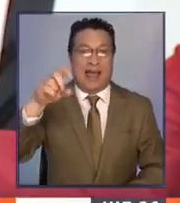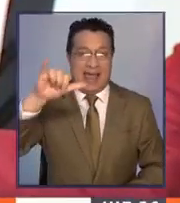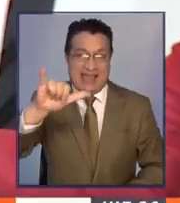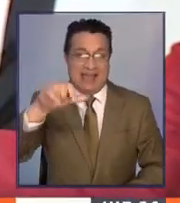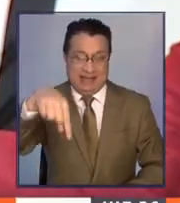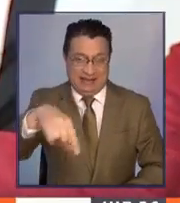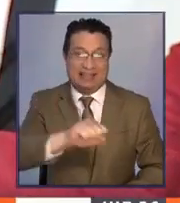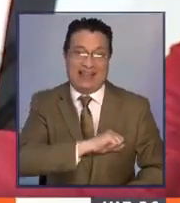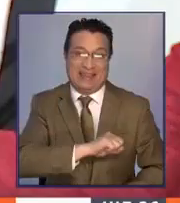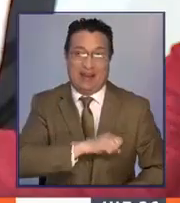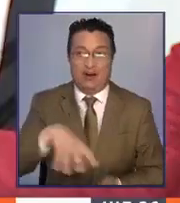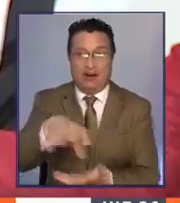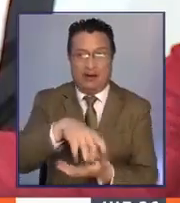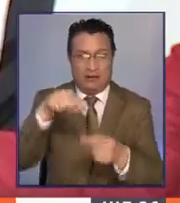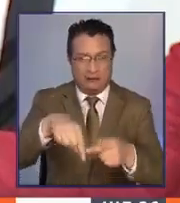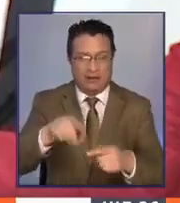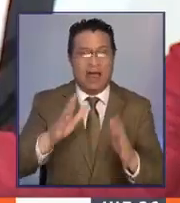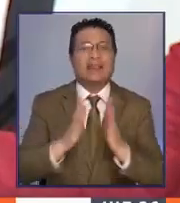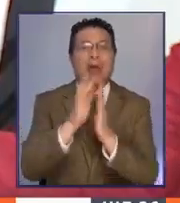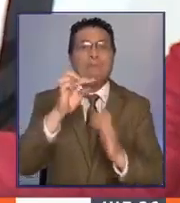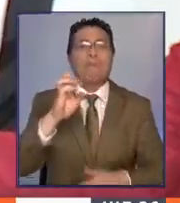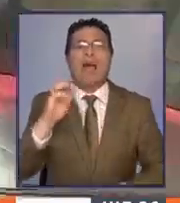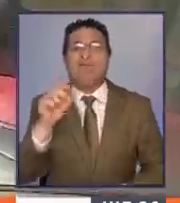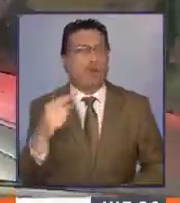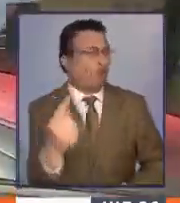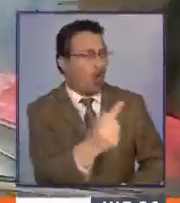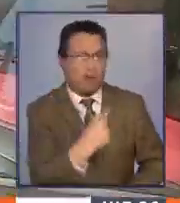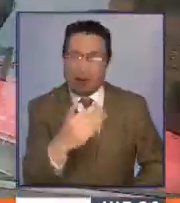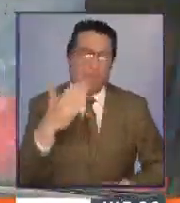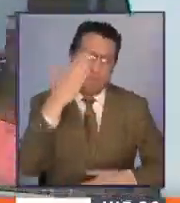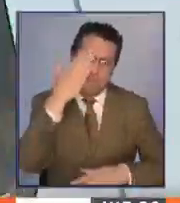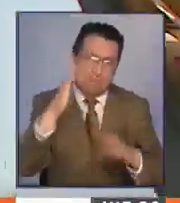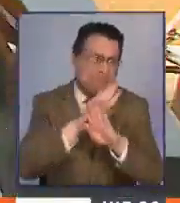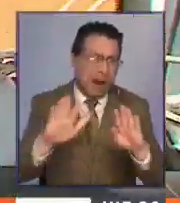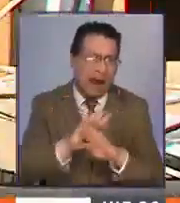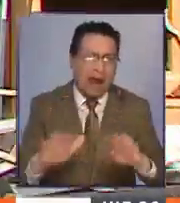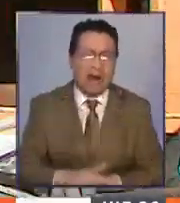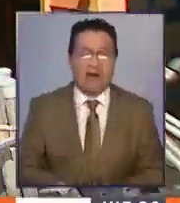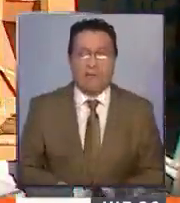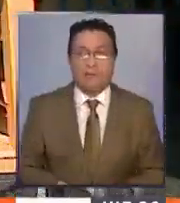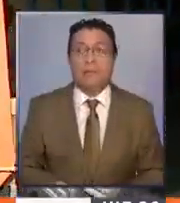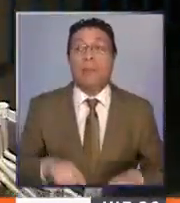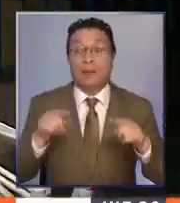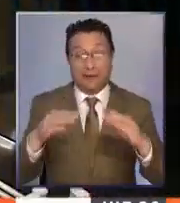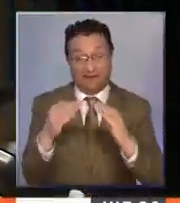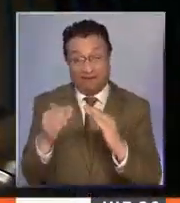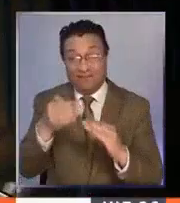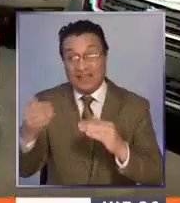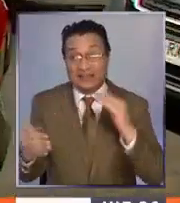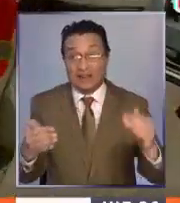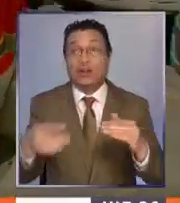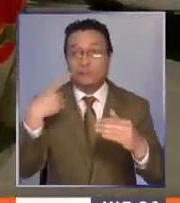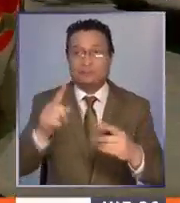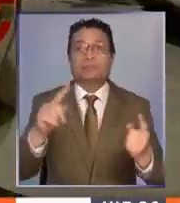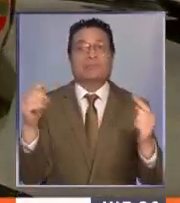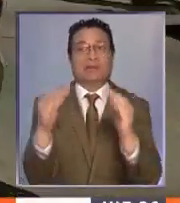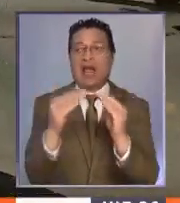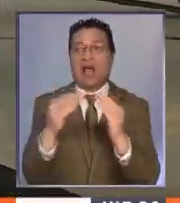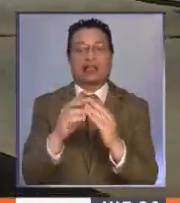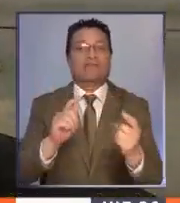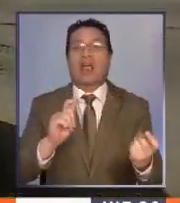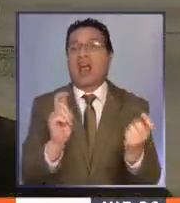malo, malo San Pablo, aquí se puso malo, malo por todos lados. Incluso esta mañana nos topamos con vecinos que se estaban cambiando de